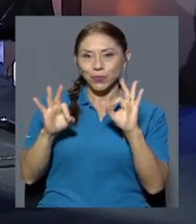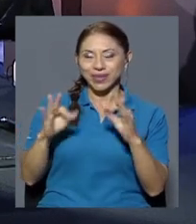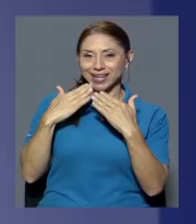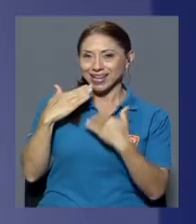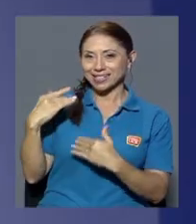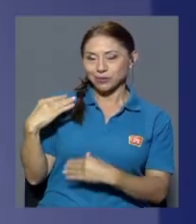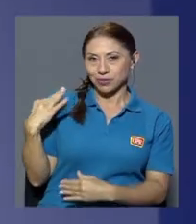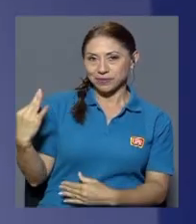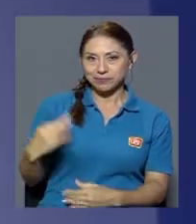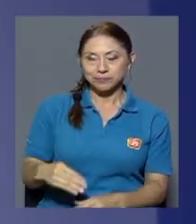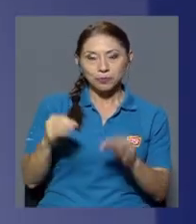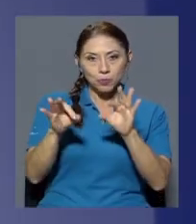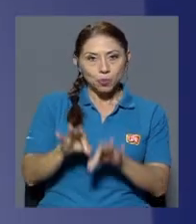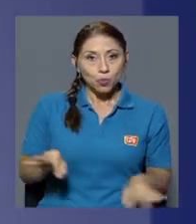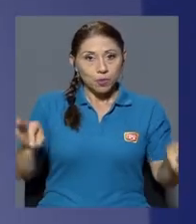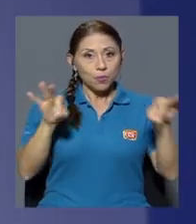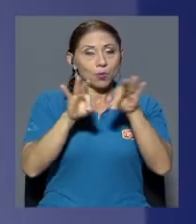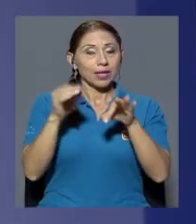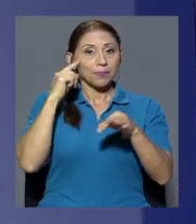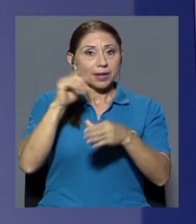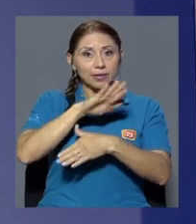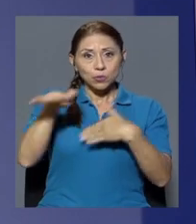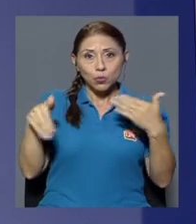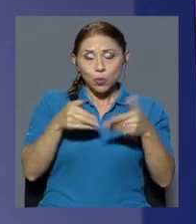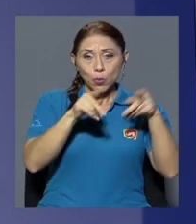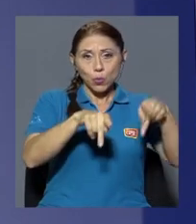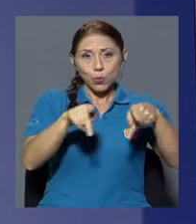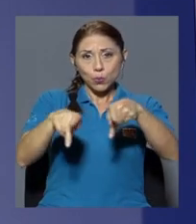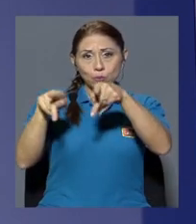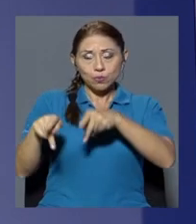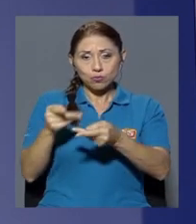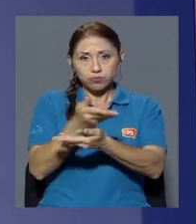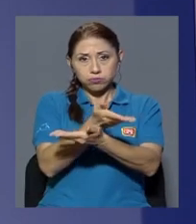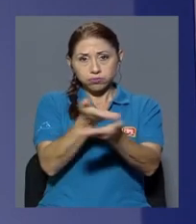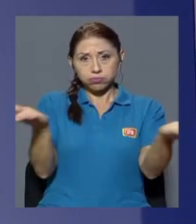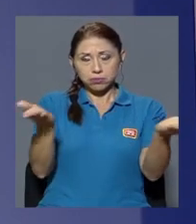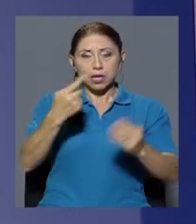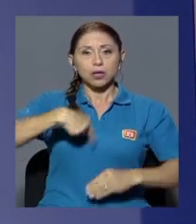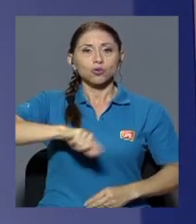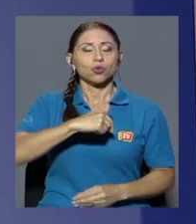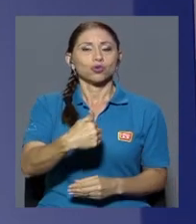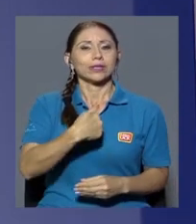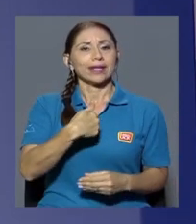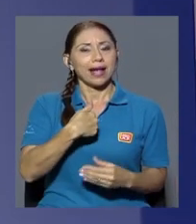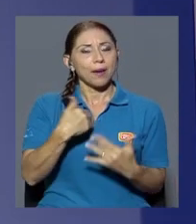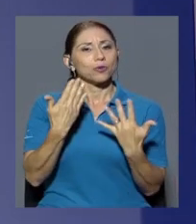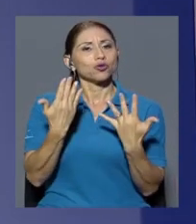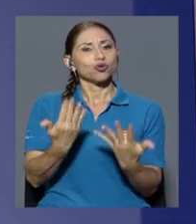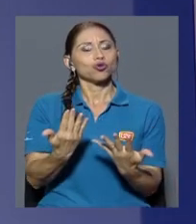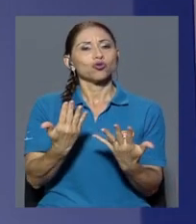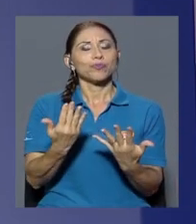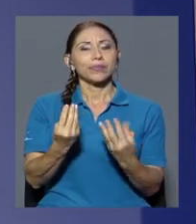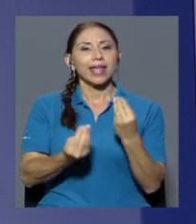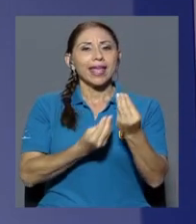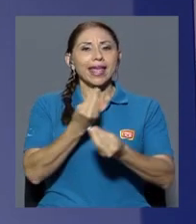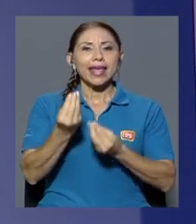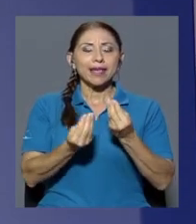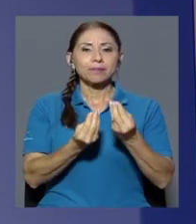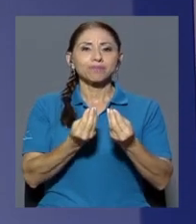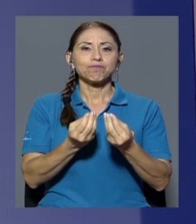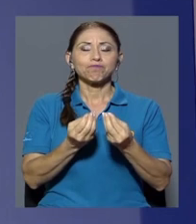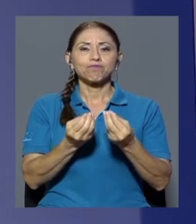es muy importante sobre todo para la ciudadanía don diego que tengamos un punto de referencia sobre en este caso